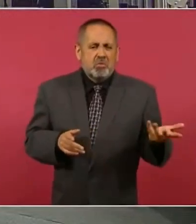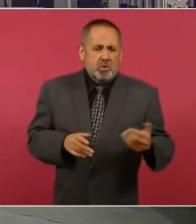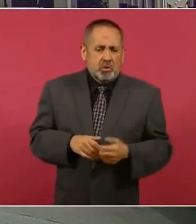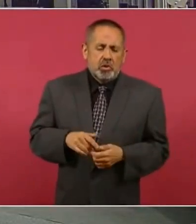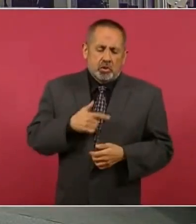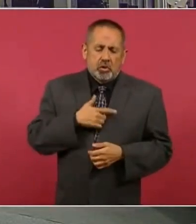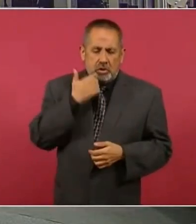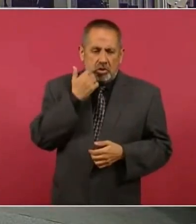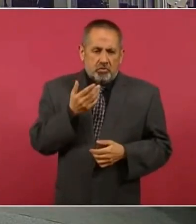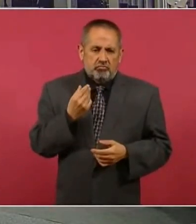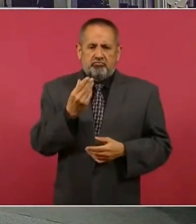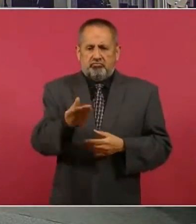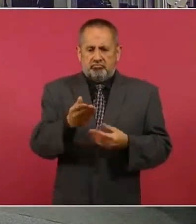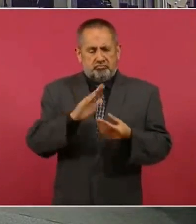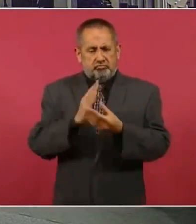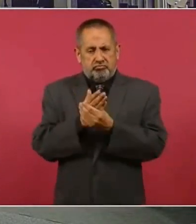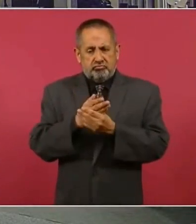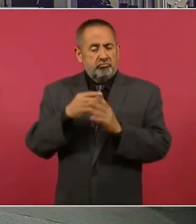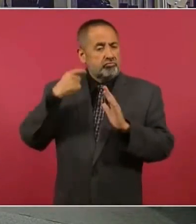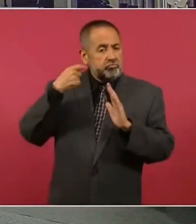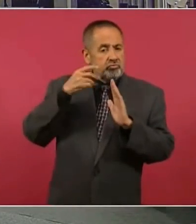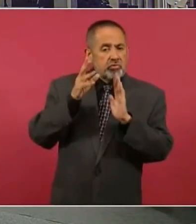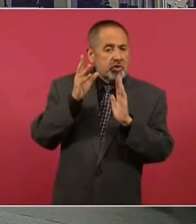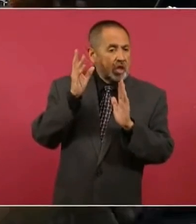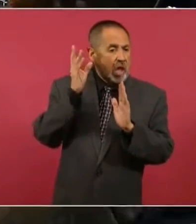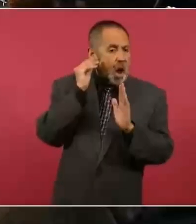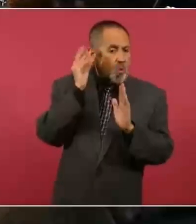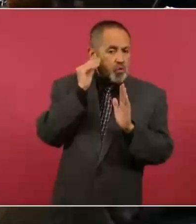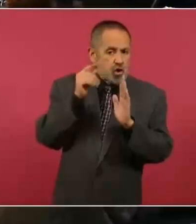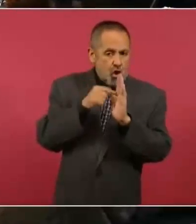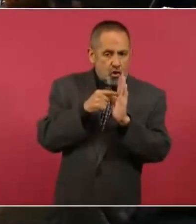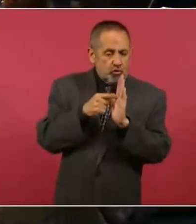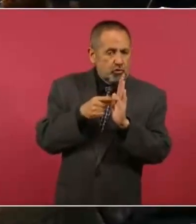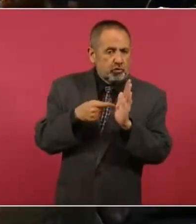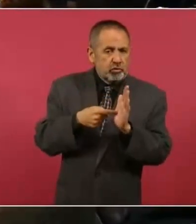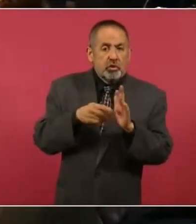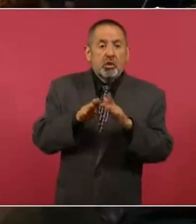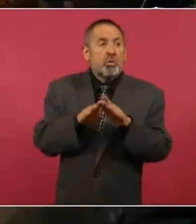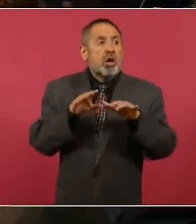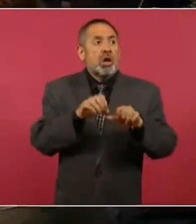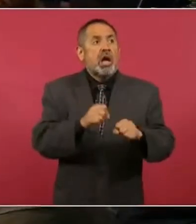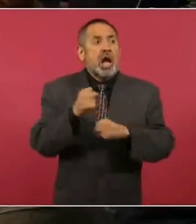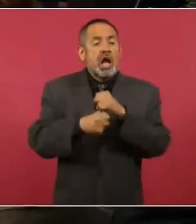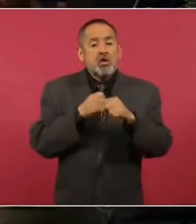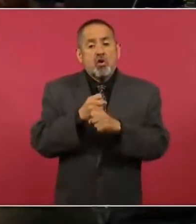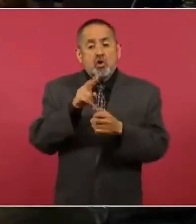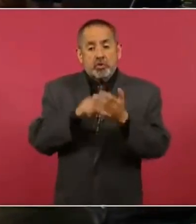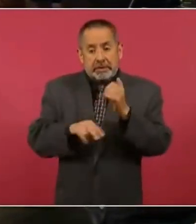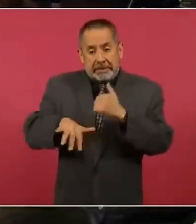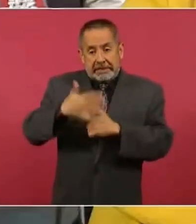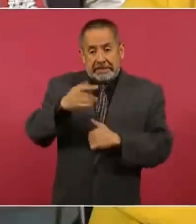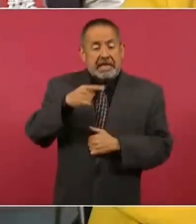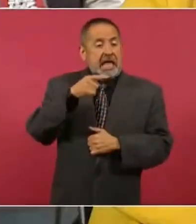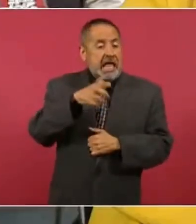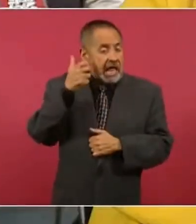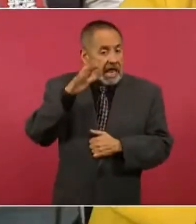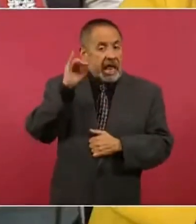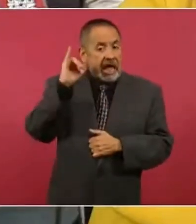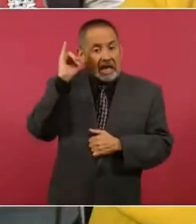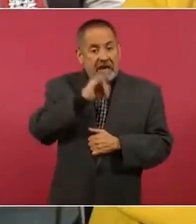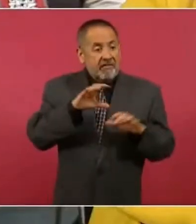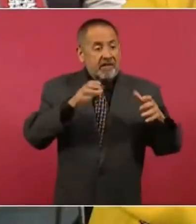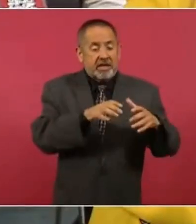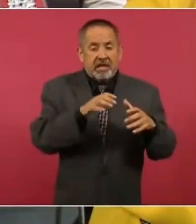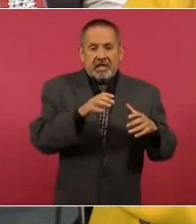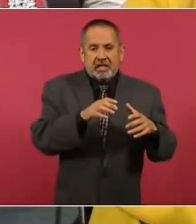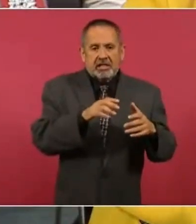me gustaría presentarle un audio que forma parte de un video de la detención en 2015 de quien fuera jefe de plaza del cártel